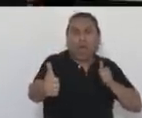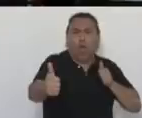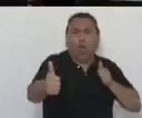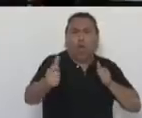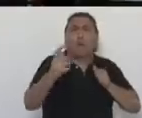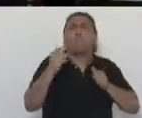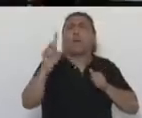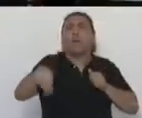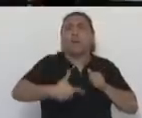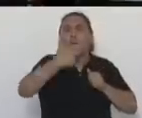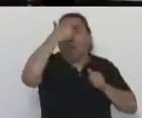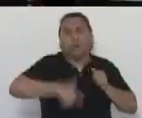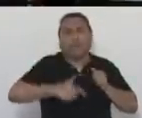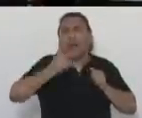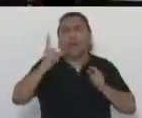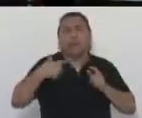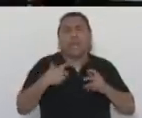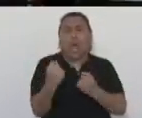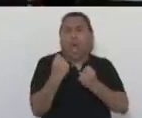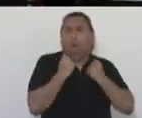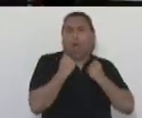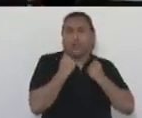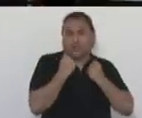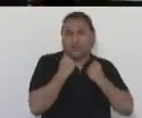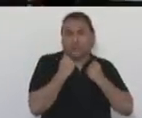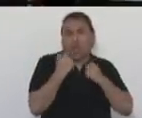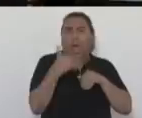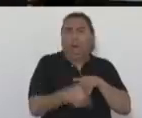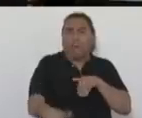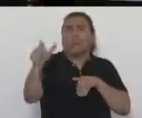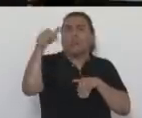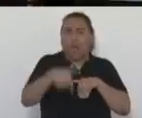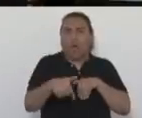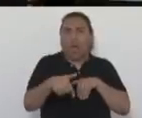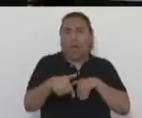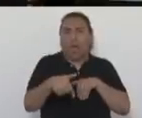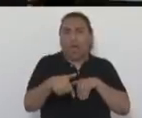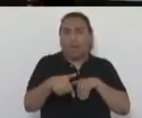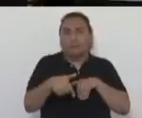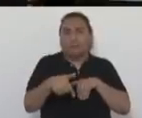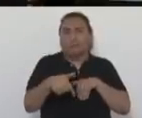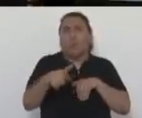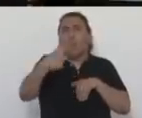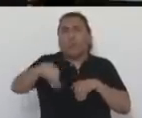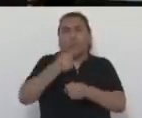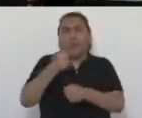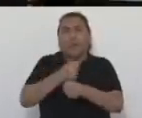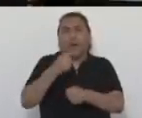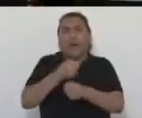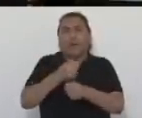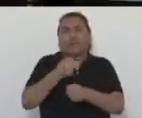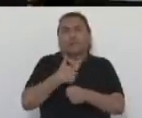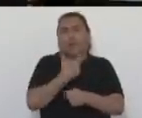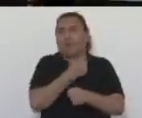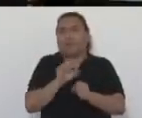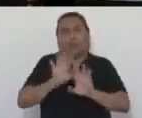el egoísmo. Será a partir de ahora sin mí, pero sepan que aunque no esté, estaré. Que la